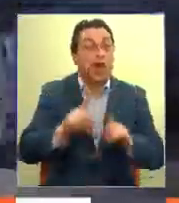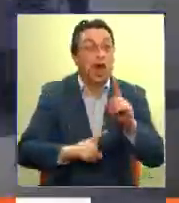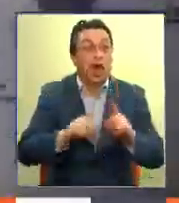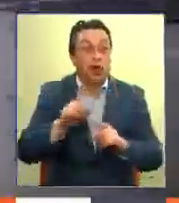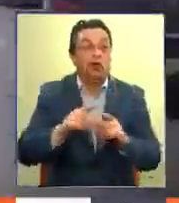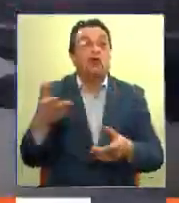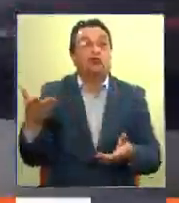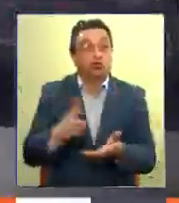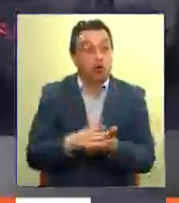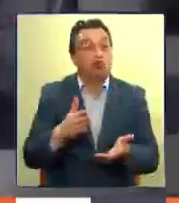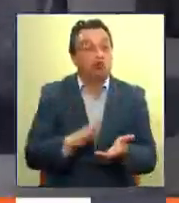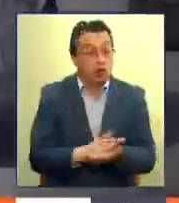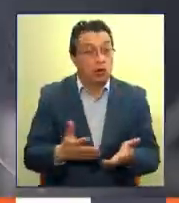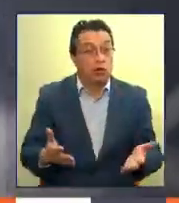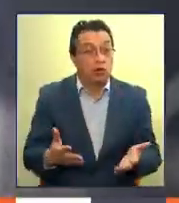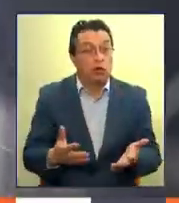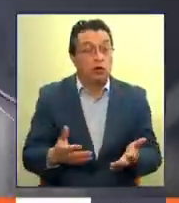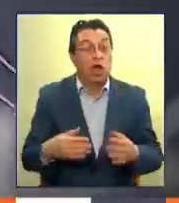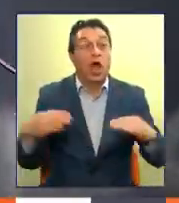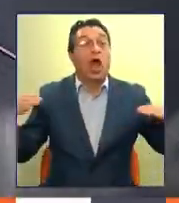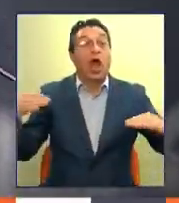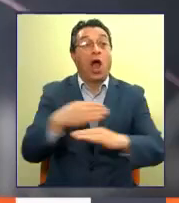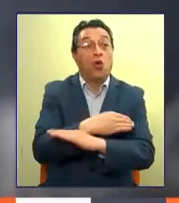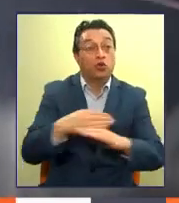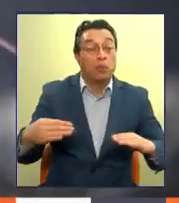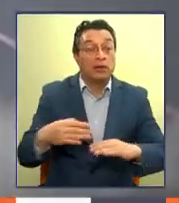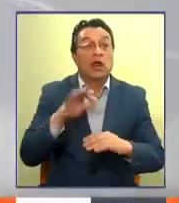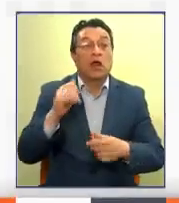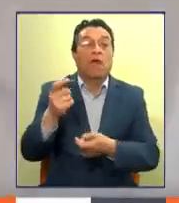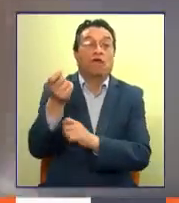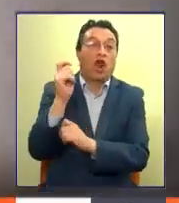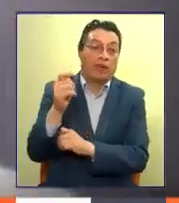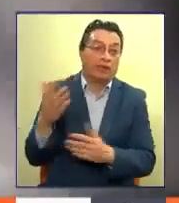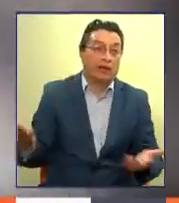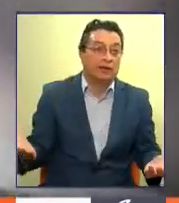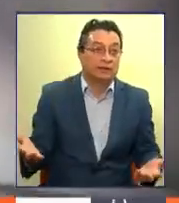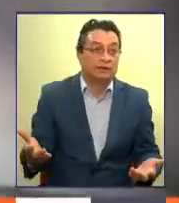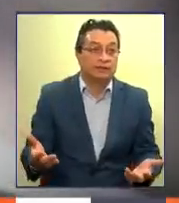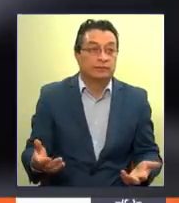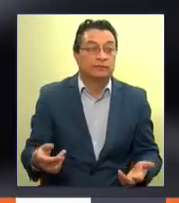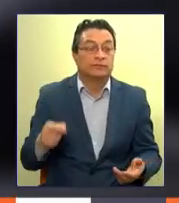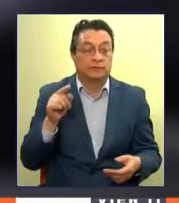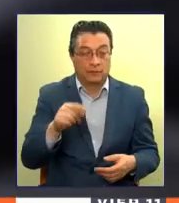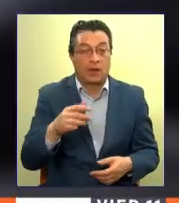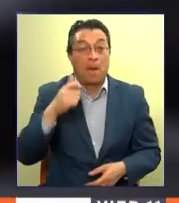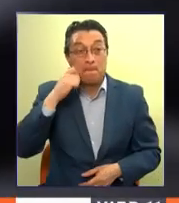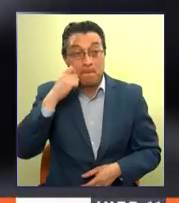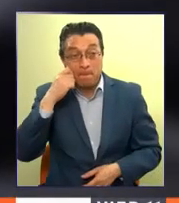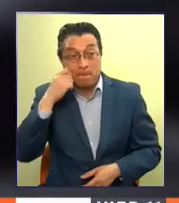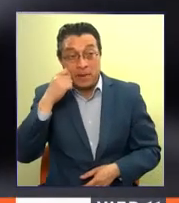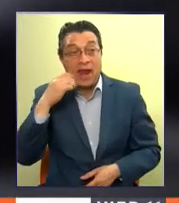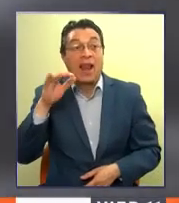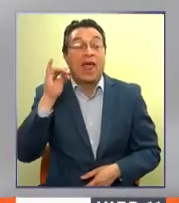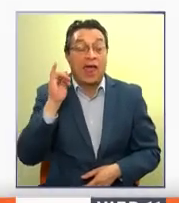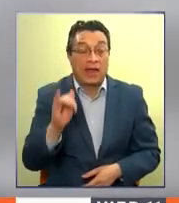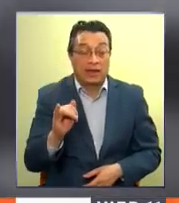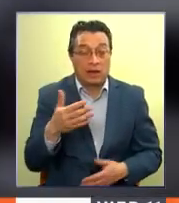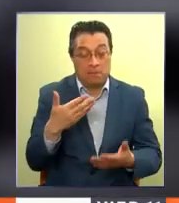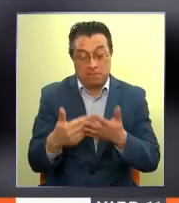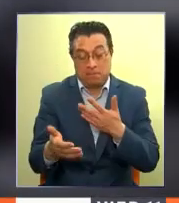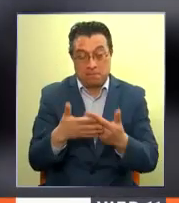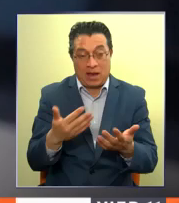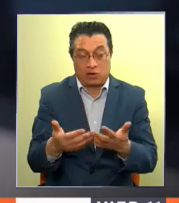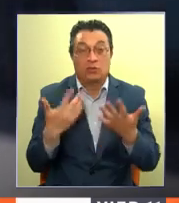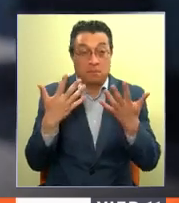provoca la muerte, tanto en autopistas como cuando se elevan volantines. Lesiones tanto de piel y sobre todo en mano. Hay que recordar